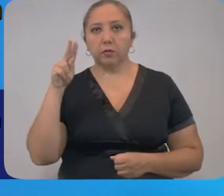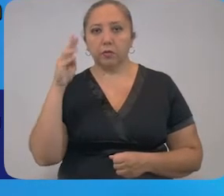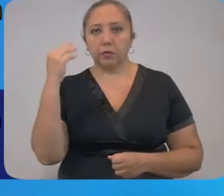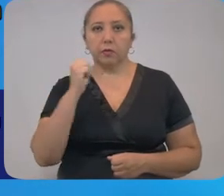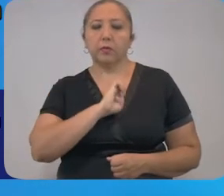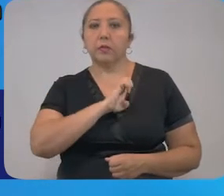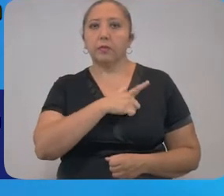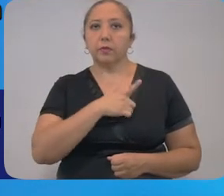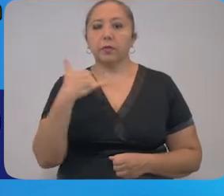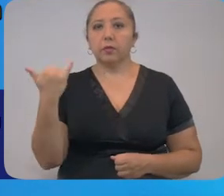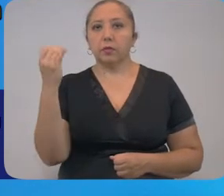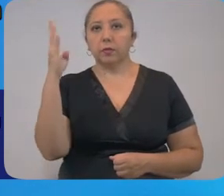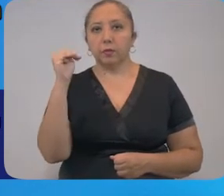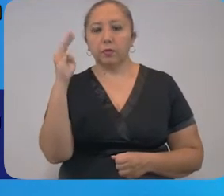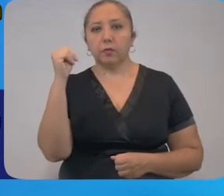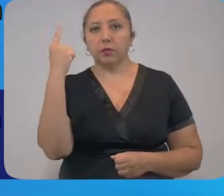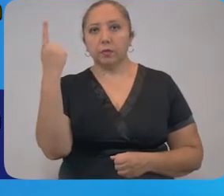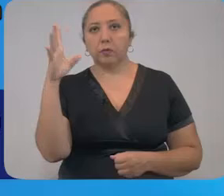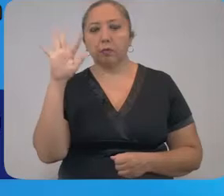9992-008489 en español y